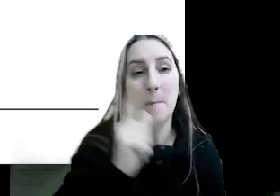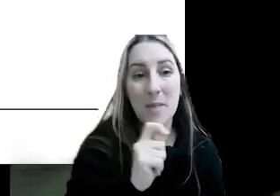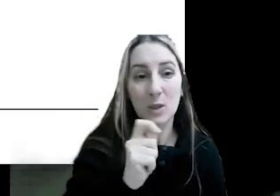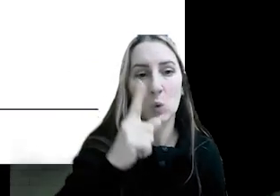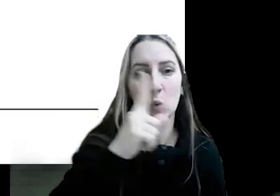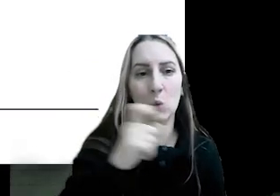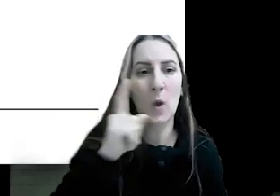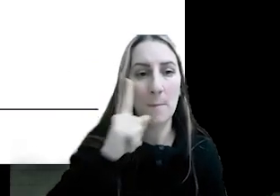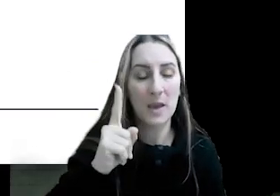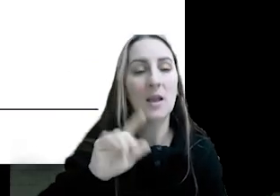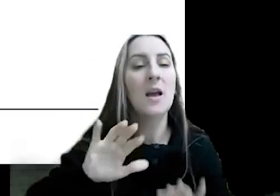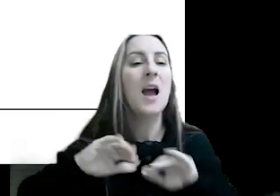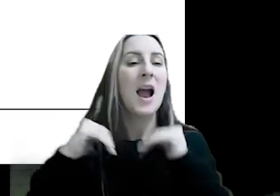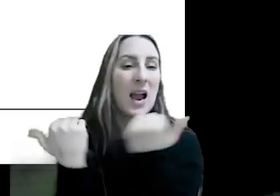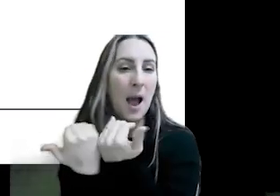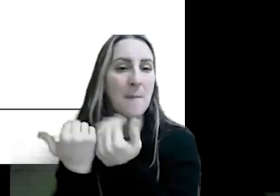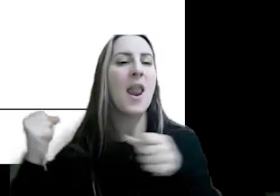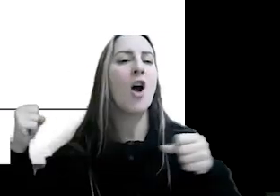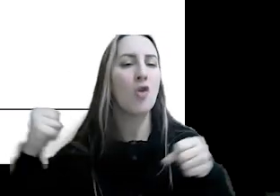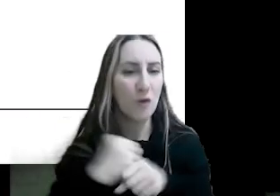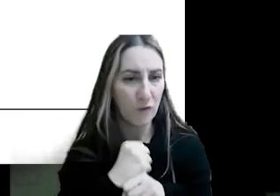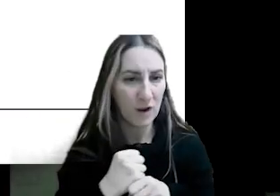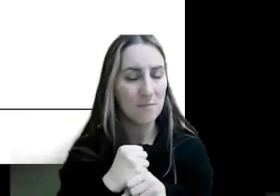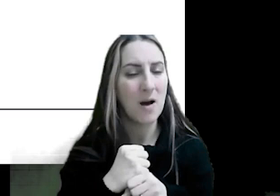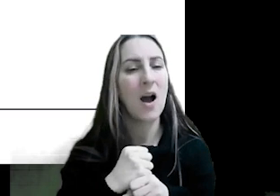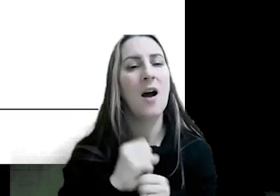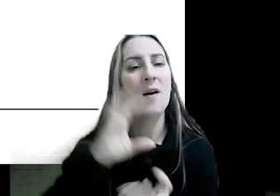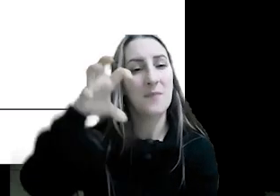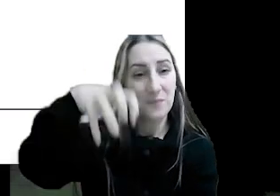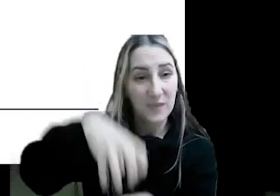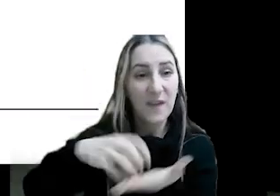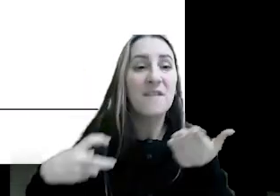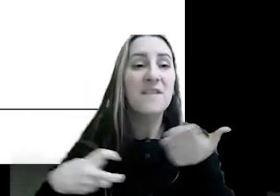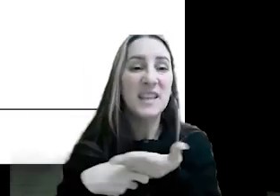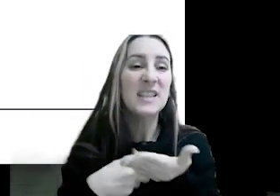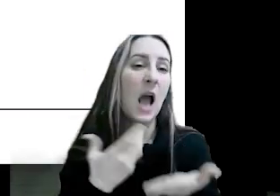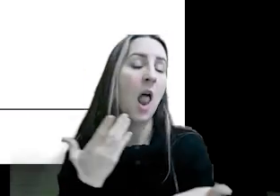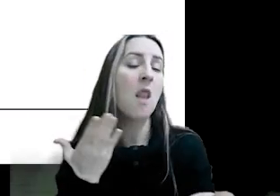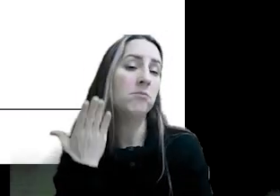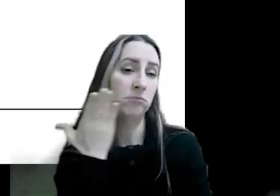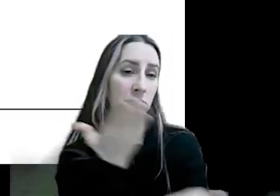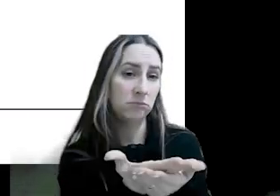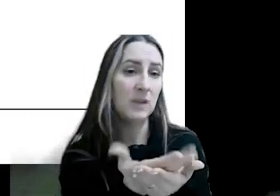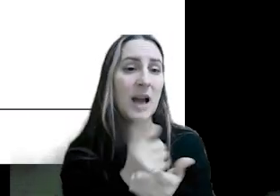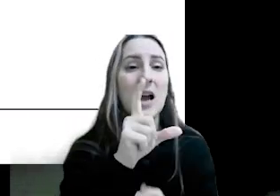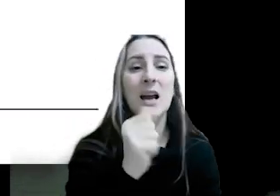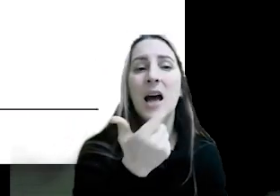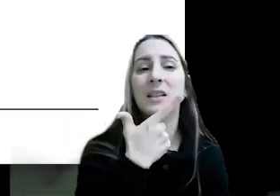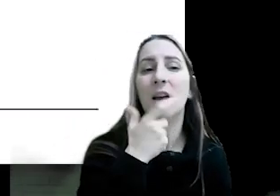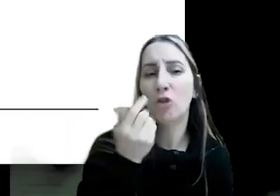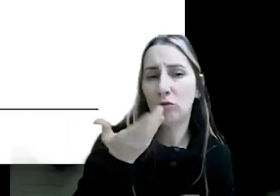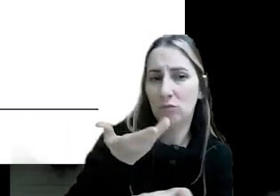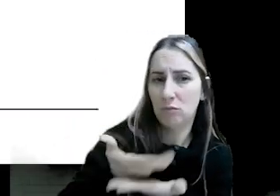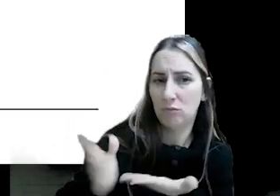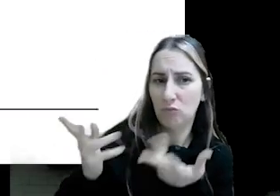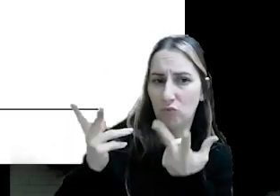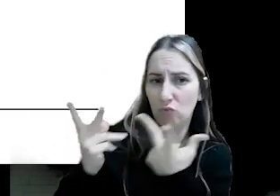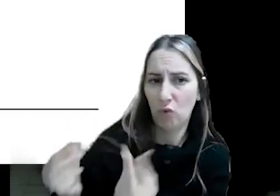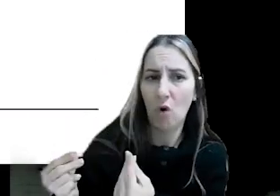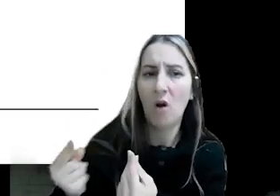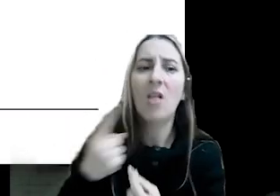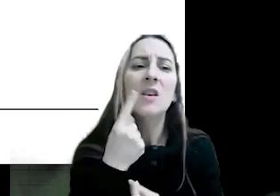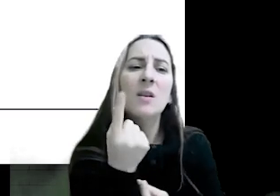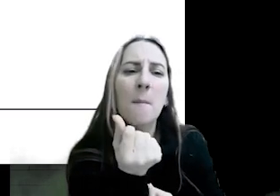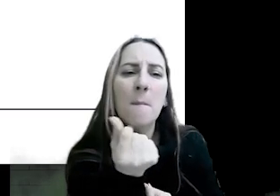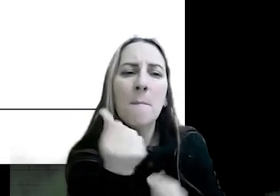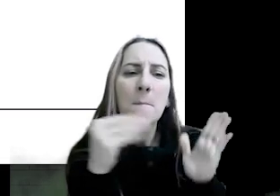Cámara confirma. Y Casación, el fiscal apela y Casación rechaza diciendo exactamente lo mismo. Los montos simulados